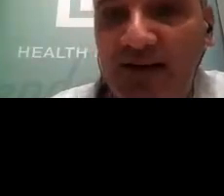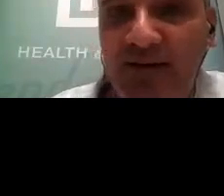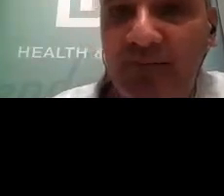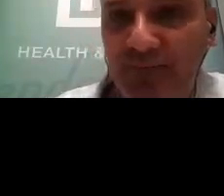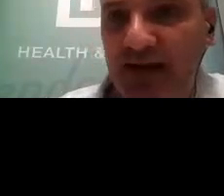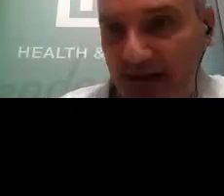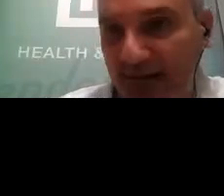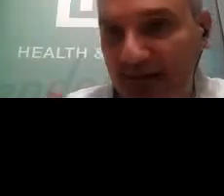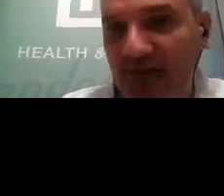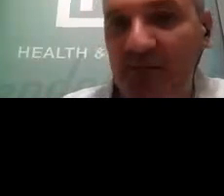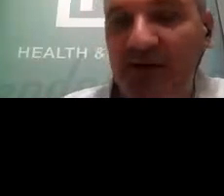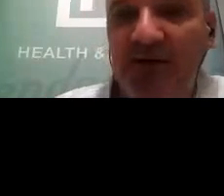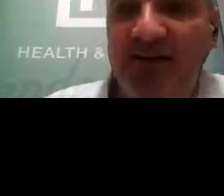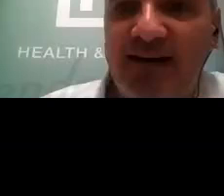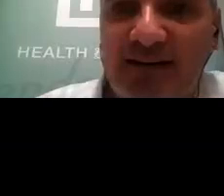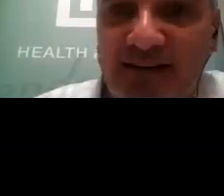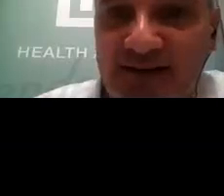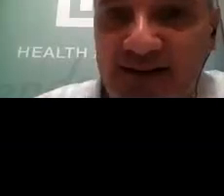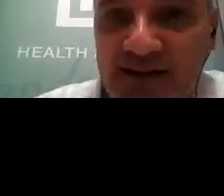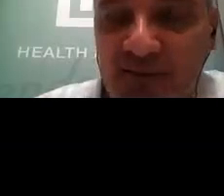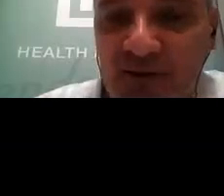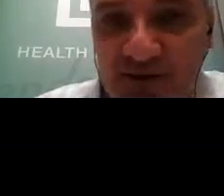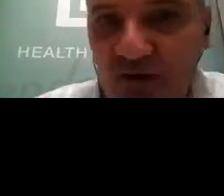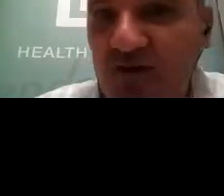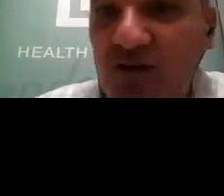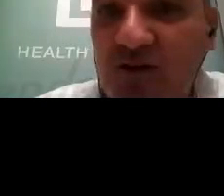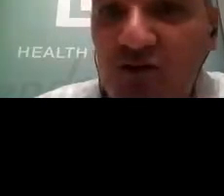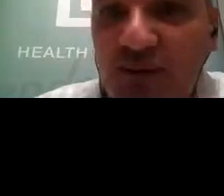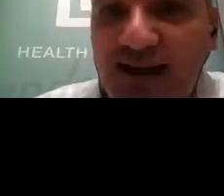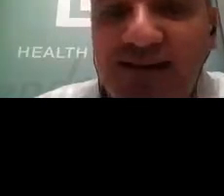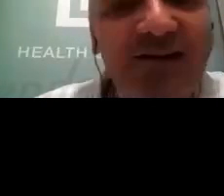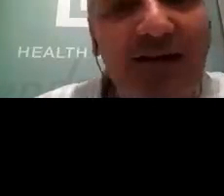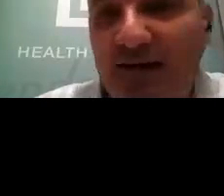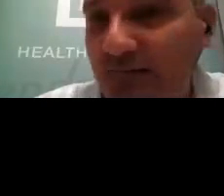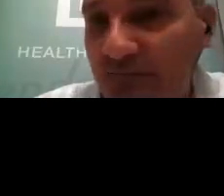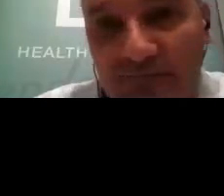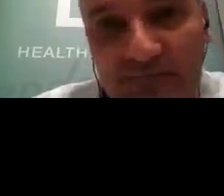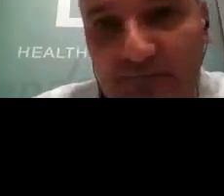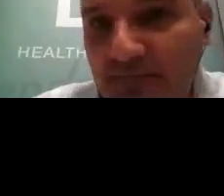detrás inflamaciones de este tipo. Por lo tanto, los ácidos grasos omega 3